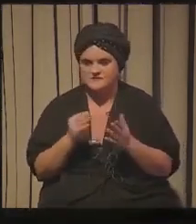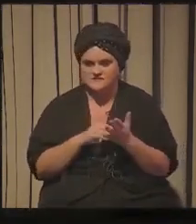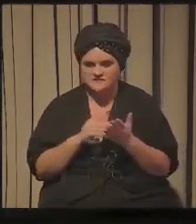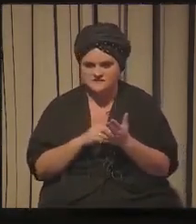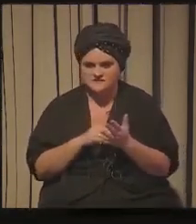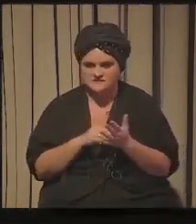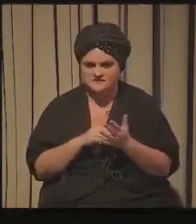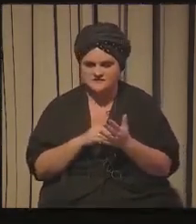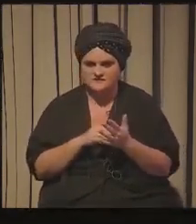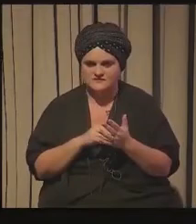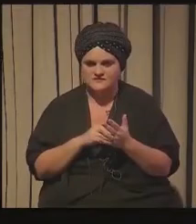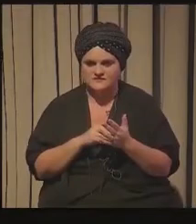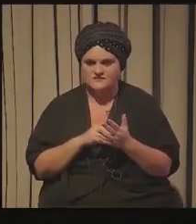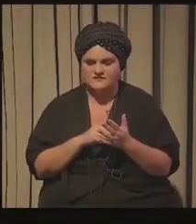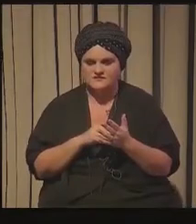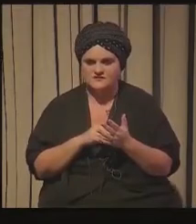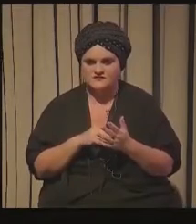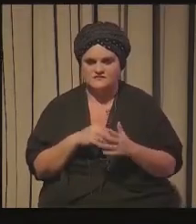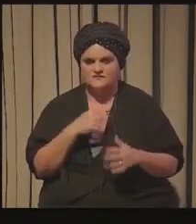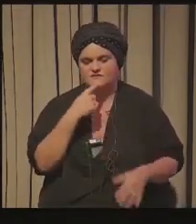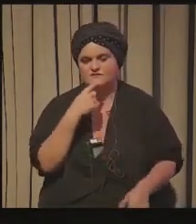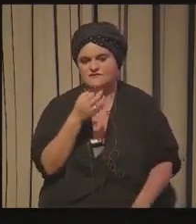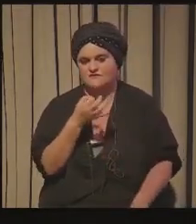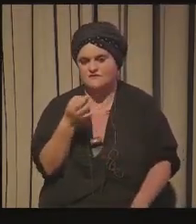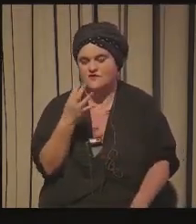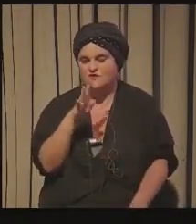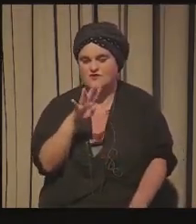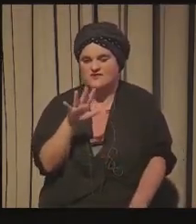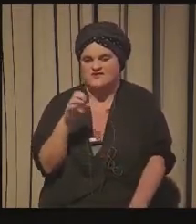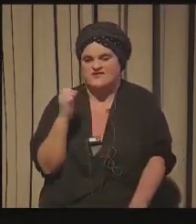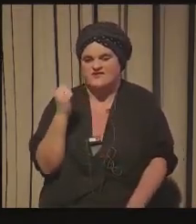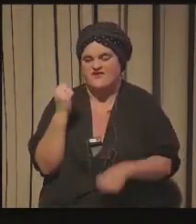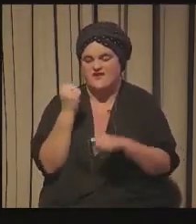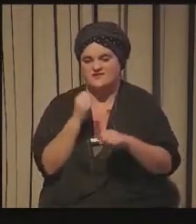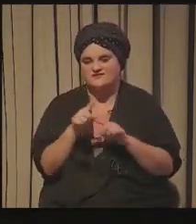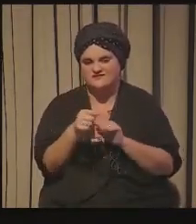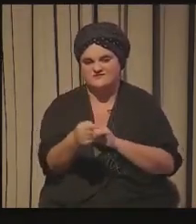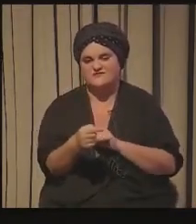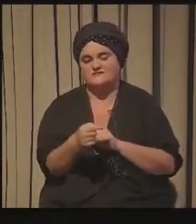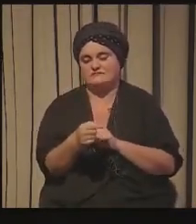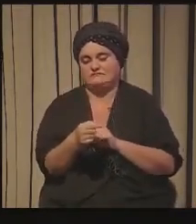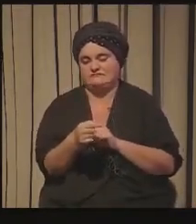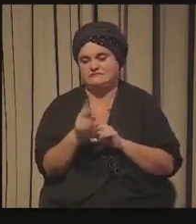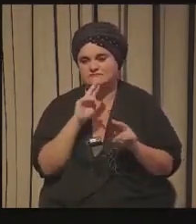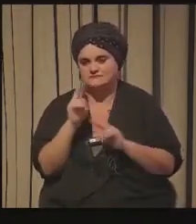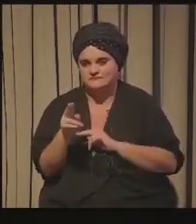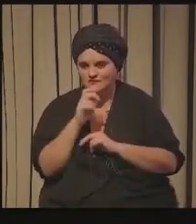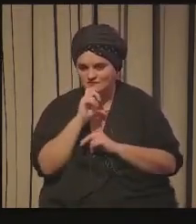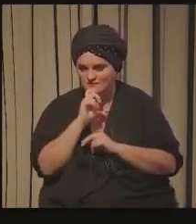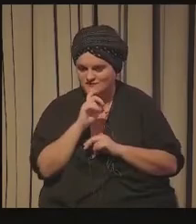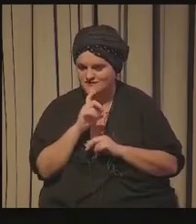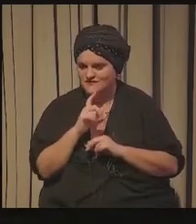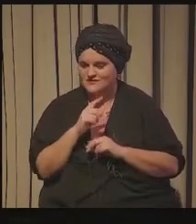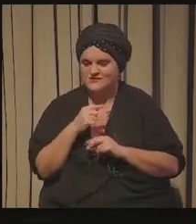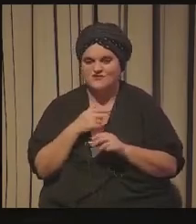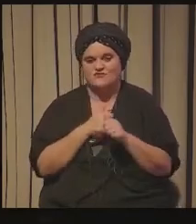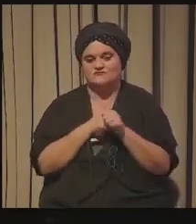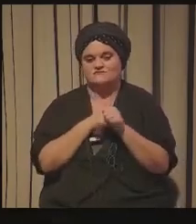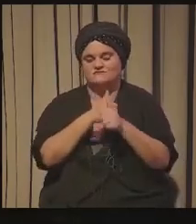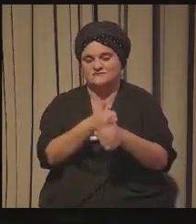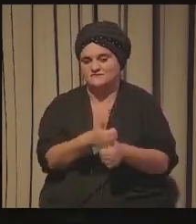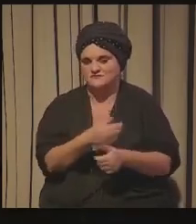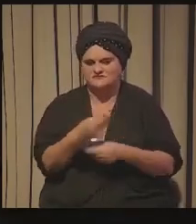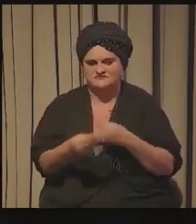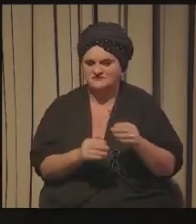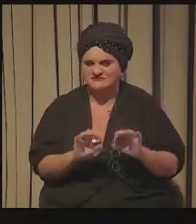es lo que dices que es correcto ahora, 45 años más tarde? La verdad es que no he hecho ningún seguimiento,